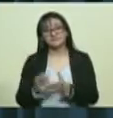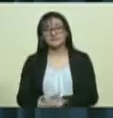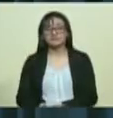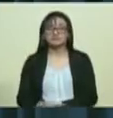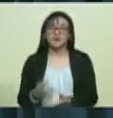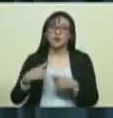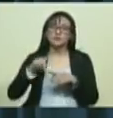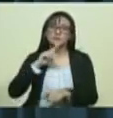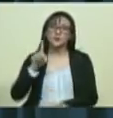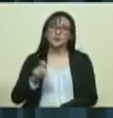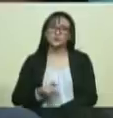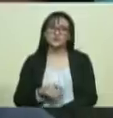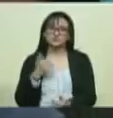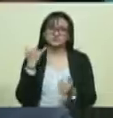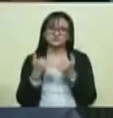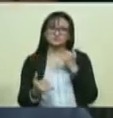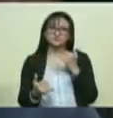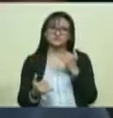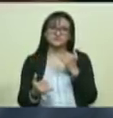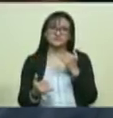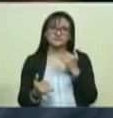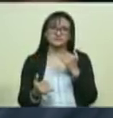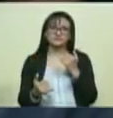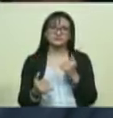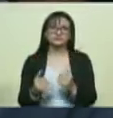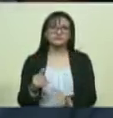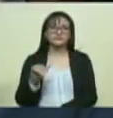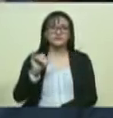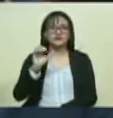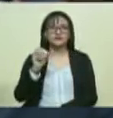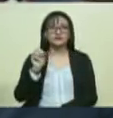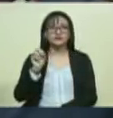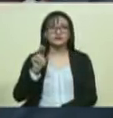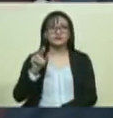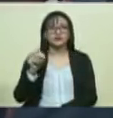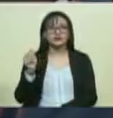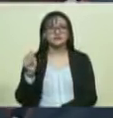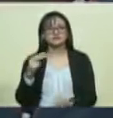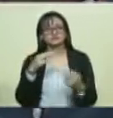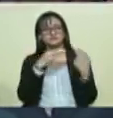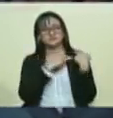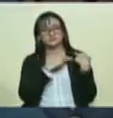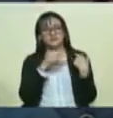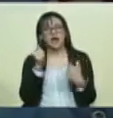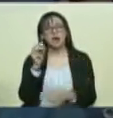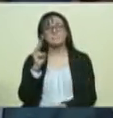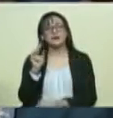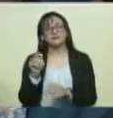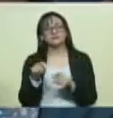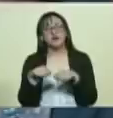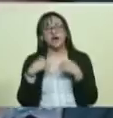si para finalizar ministro tiene la palabra joshua goodman corresponsal de la agencia ap